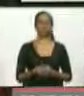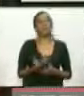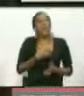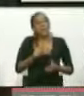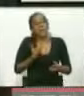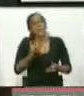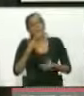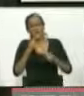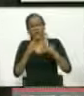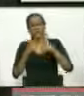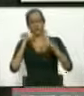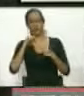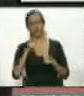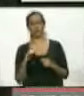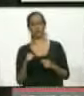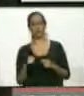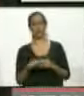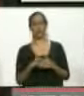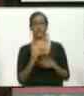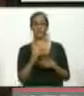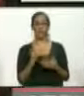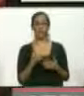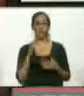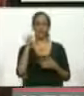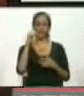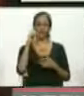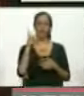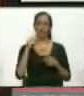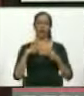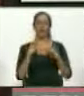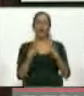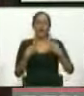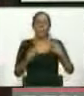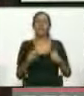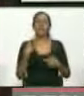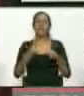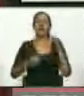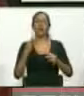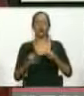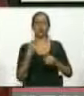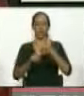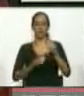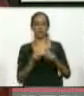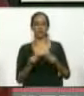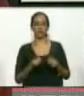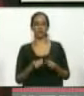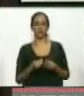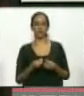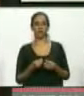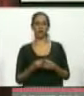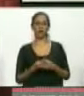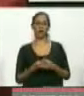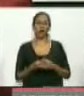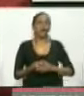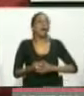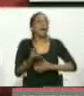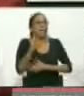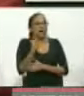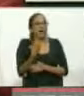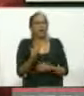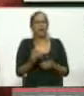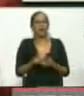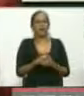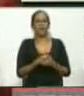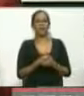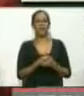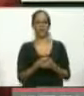las cosas y que queremos que acción democrática voluntad popular primero justicia que lo están haciendo que se sinceró stalin gonzález